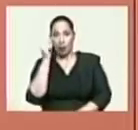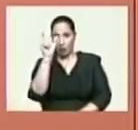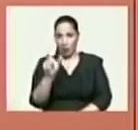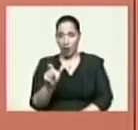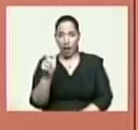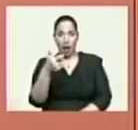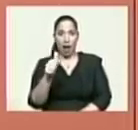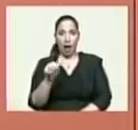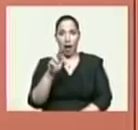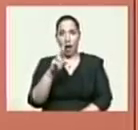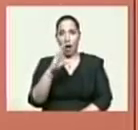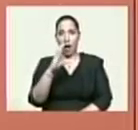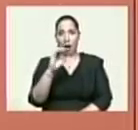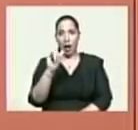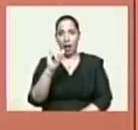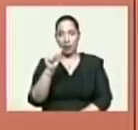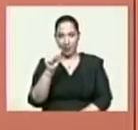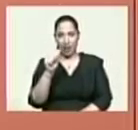Palomo menciona